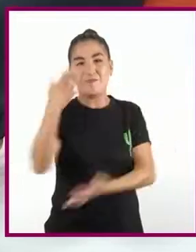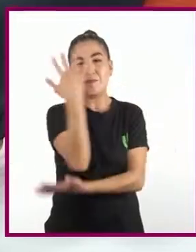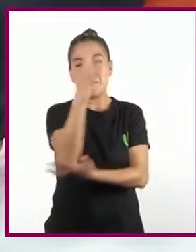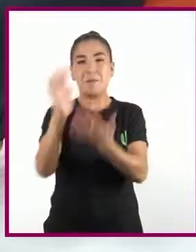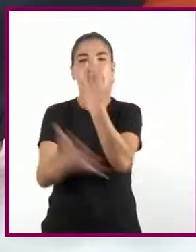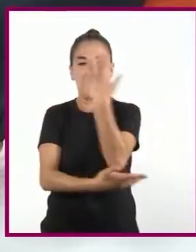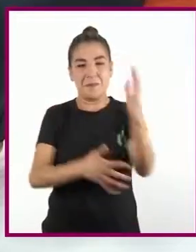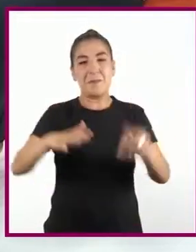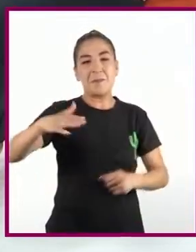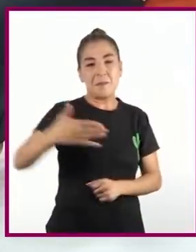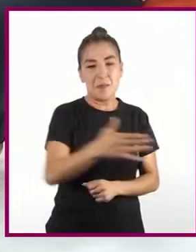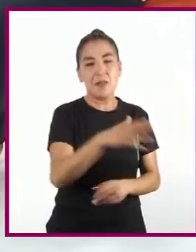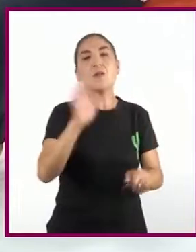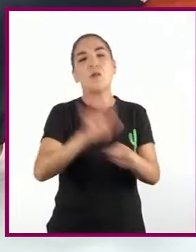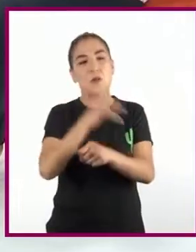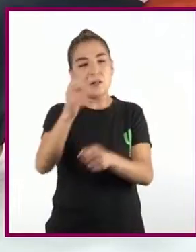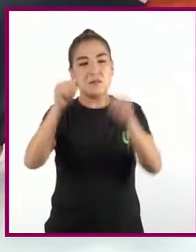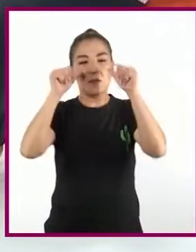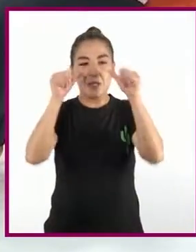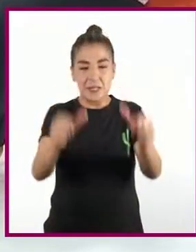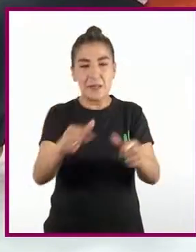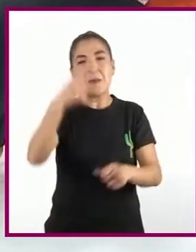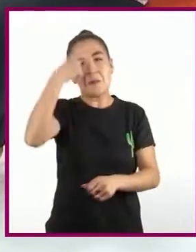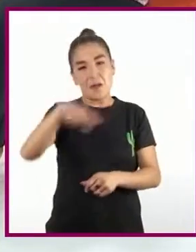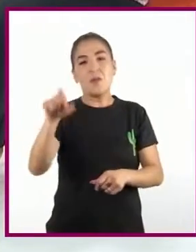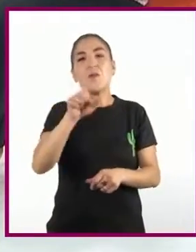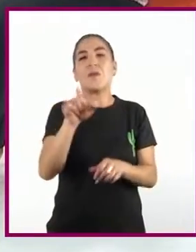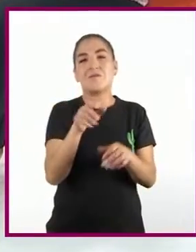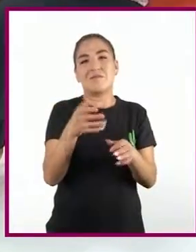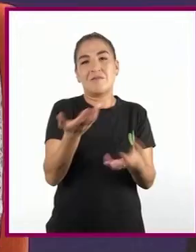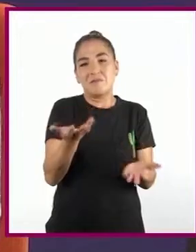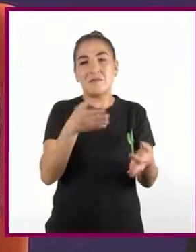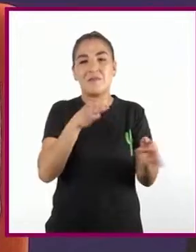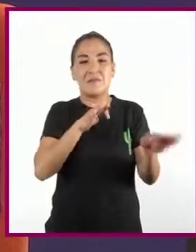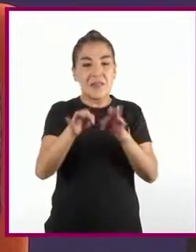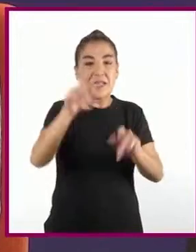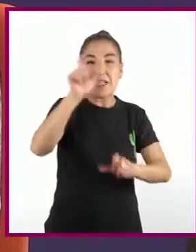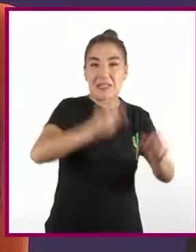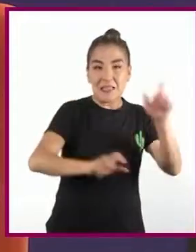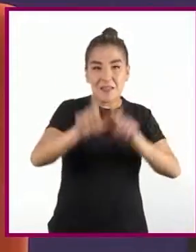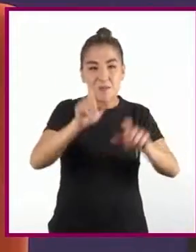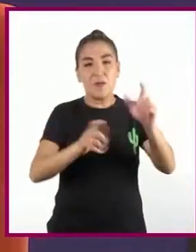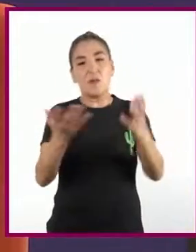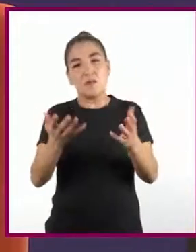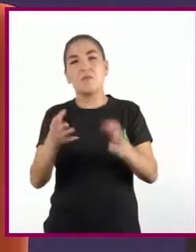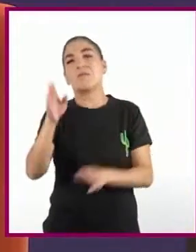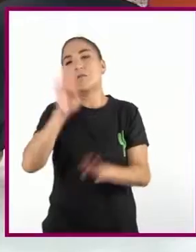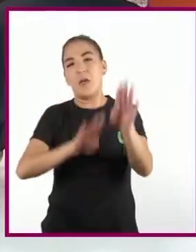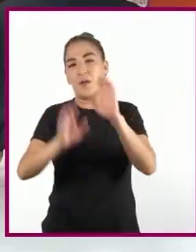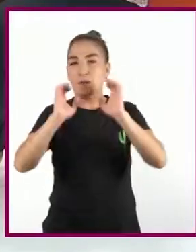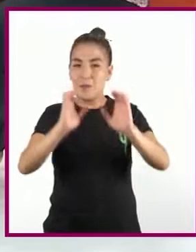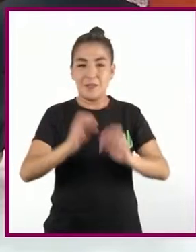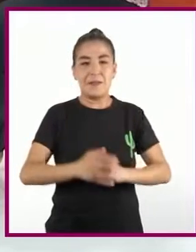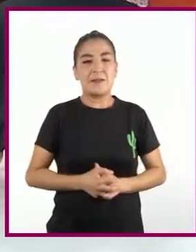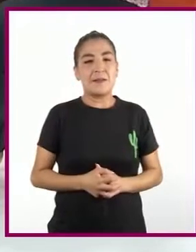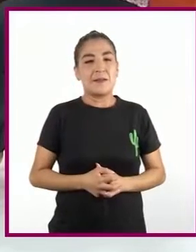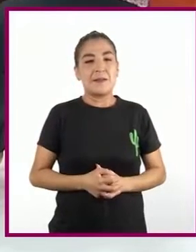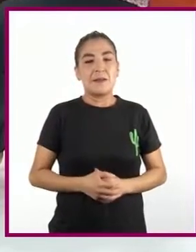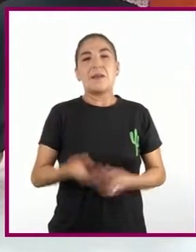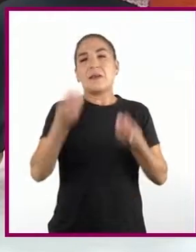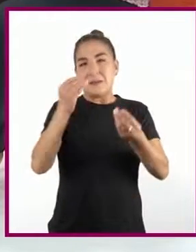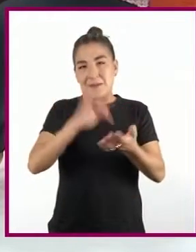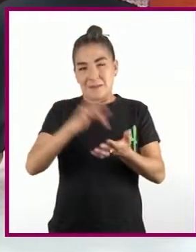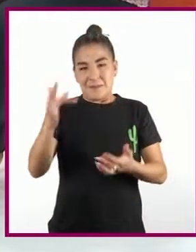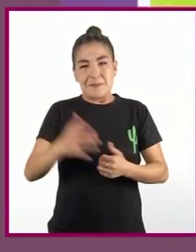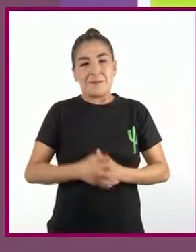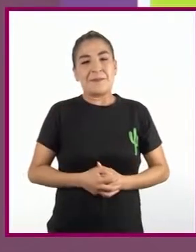importante prestar atención cuando estamos trabajando con cualquier químico o biológico. Muchas